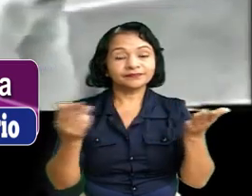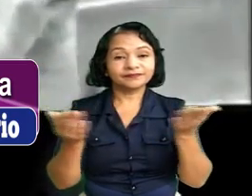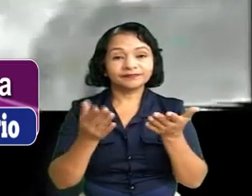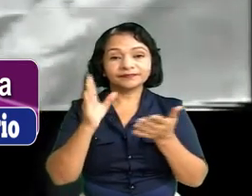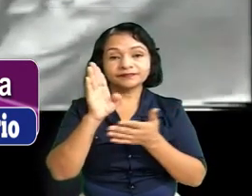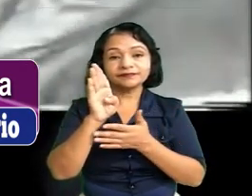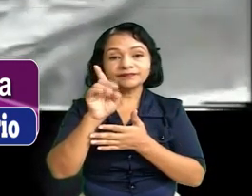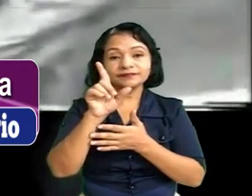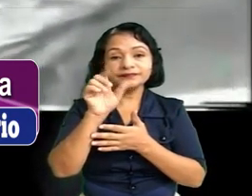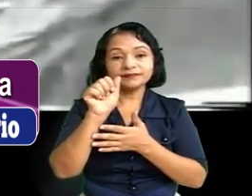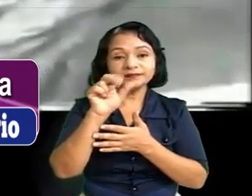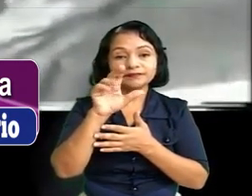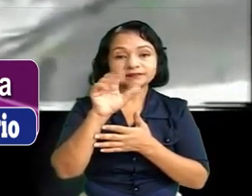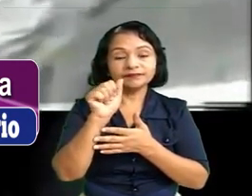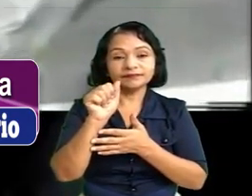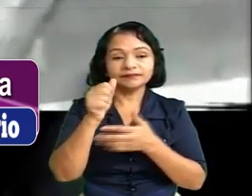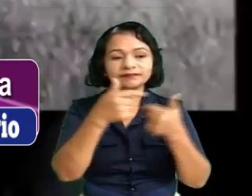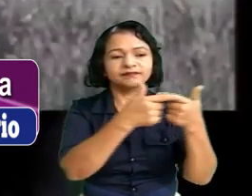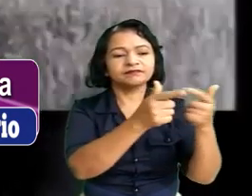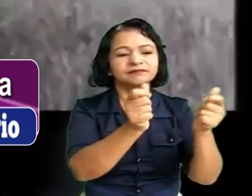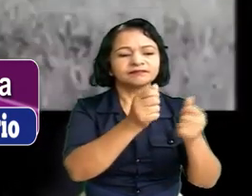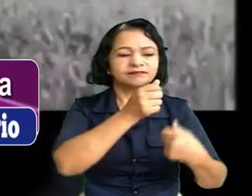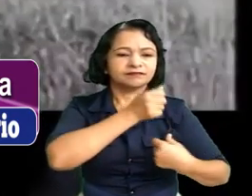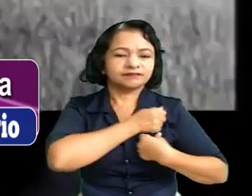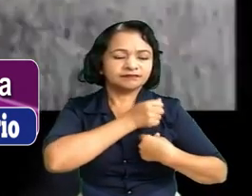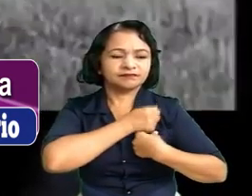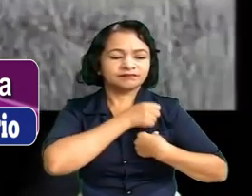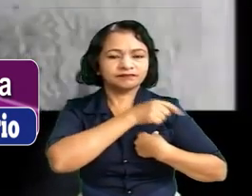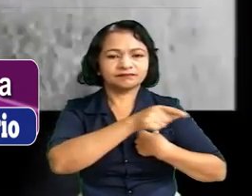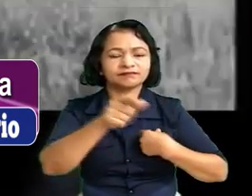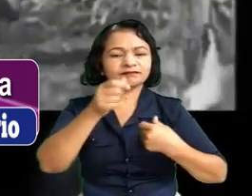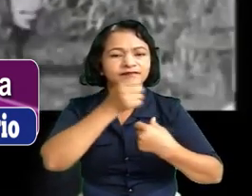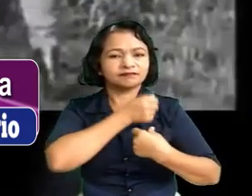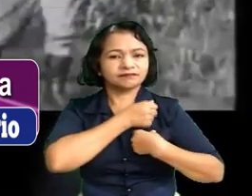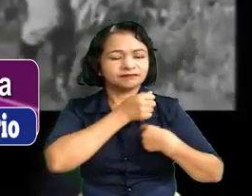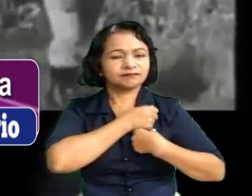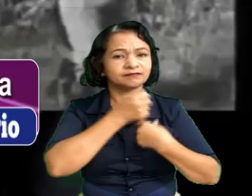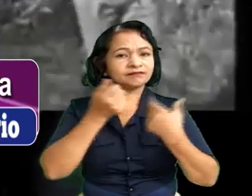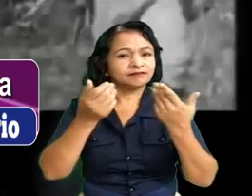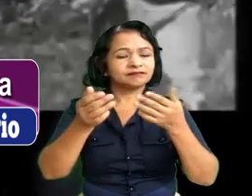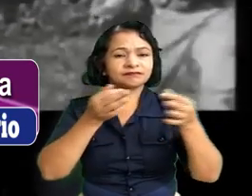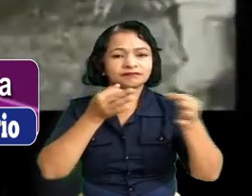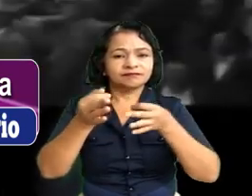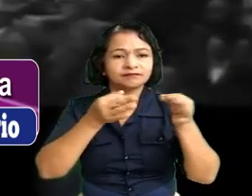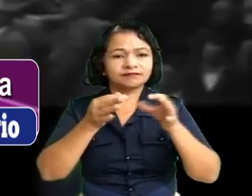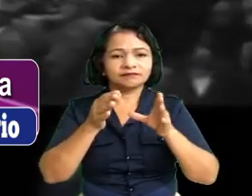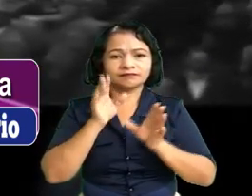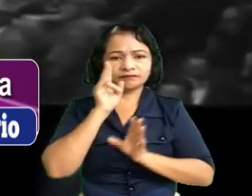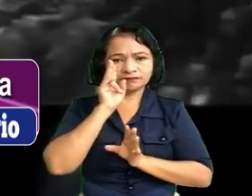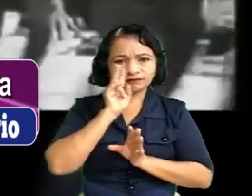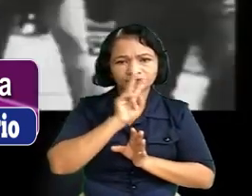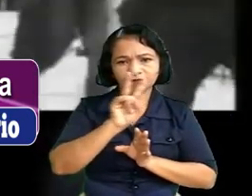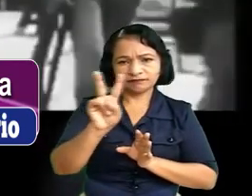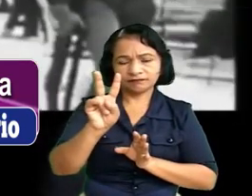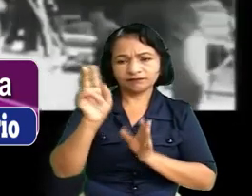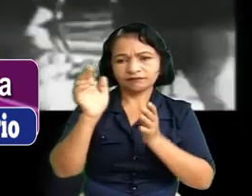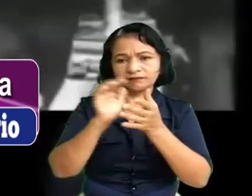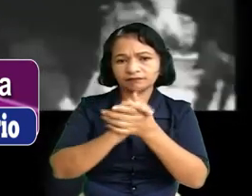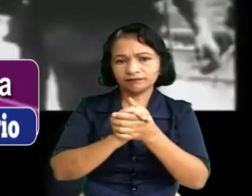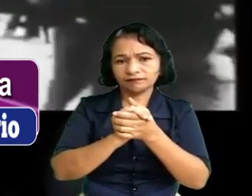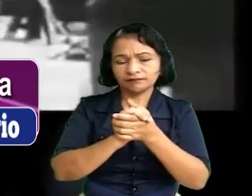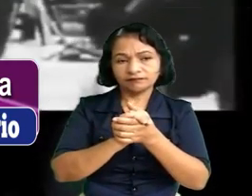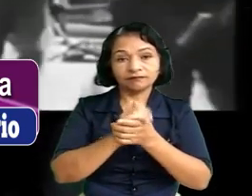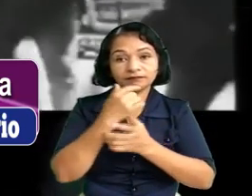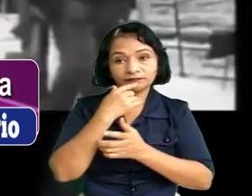Blanca Arauz para la tropa, ¿no? Es decir, además en esas crónicas encontramos que no la miraban como la esposa, o sea,